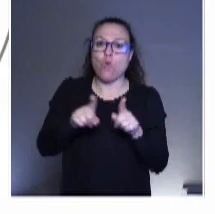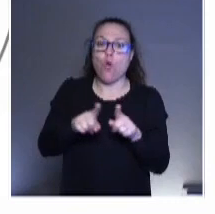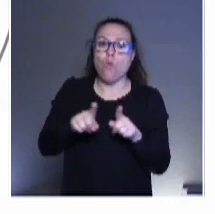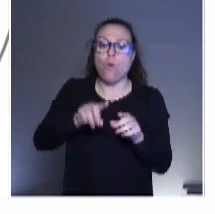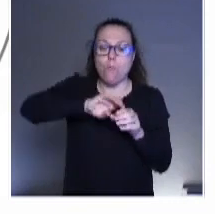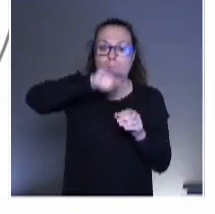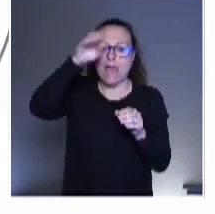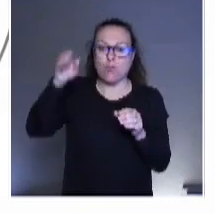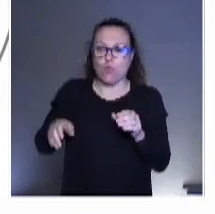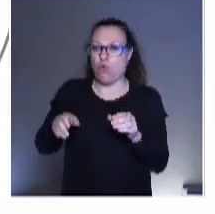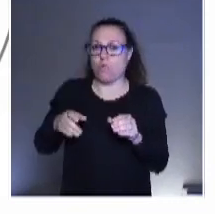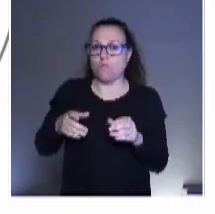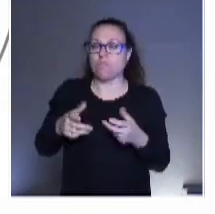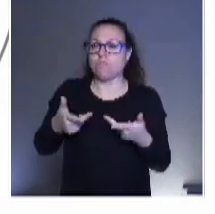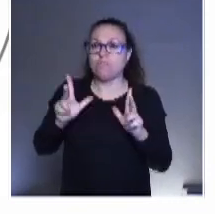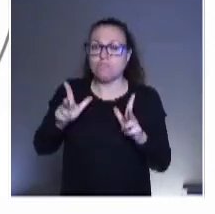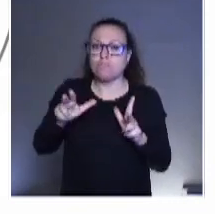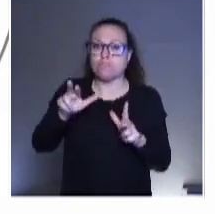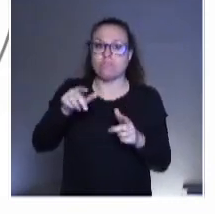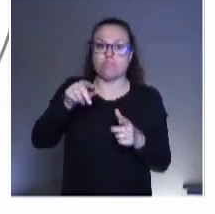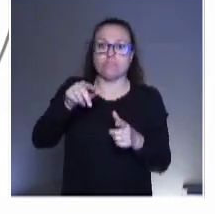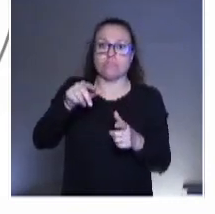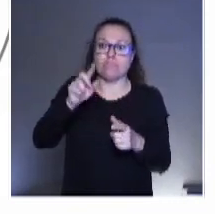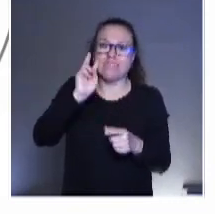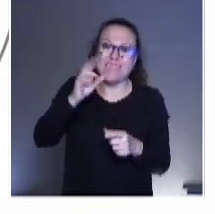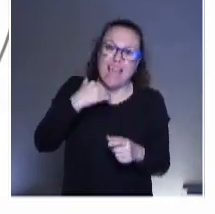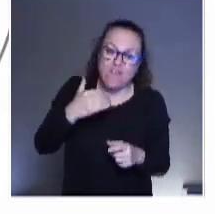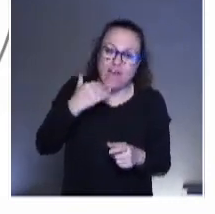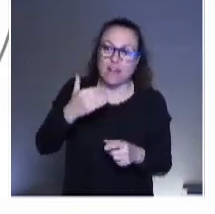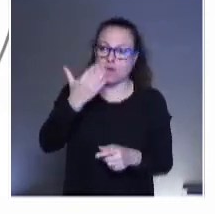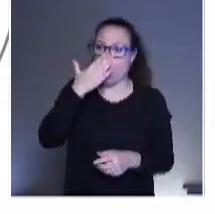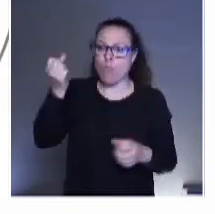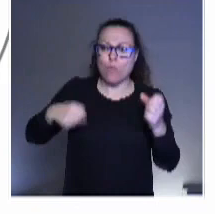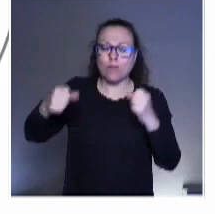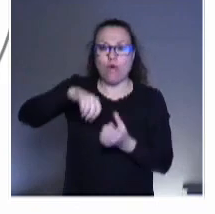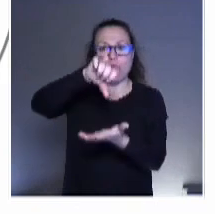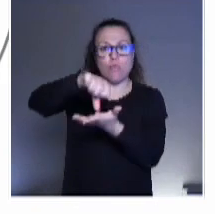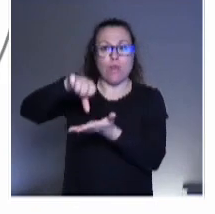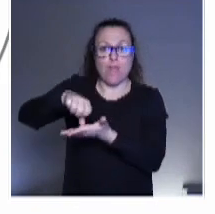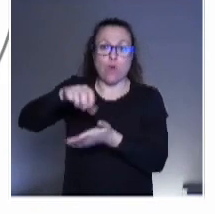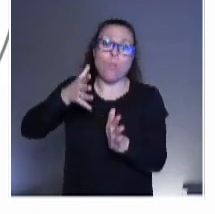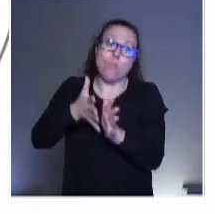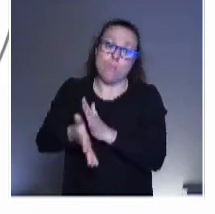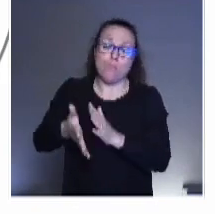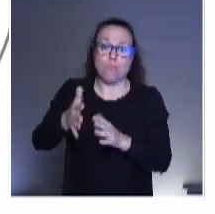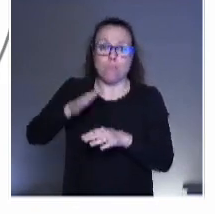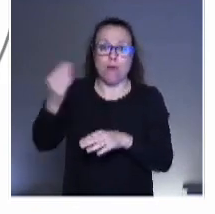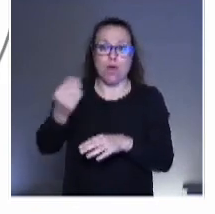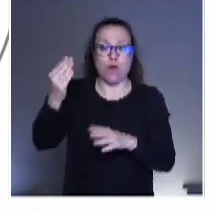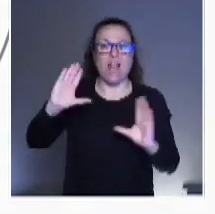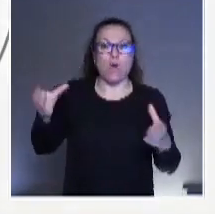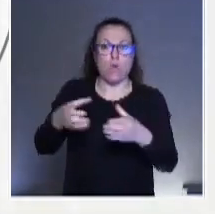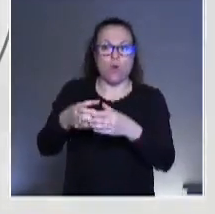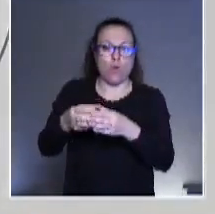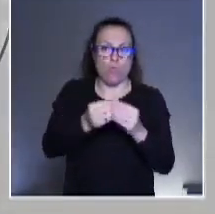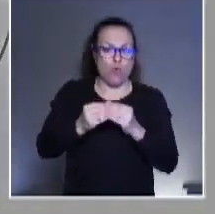marco que permite incidir en los comportamientos ciudadanos a favor de la mejora común. En este sentido, hemos